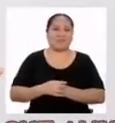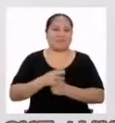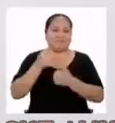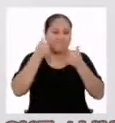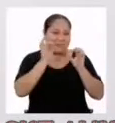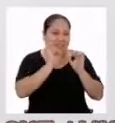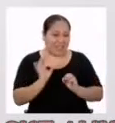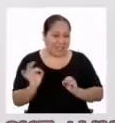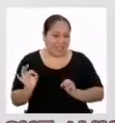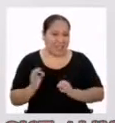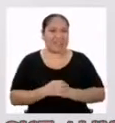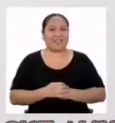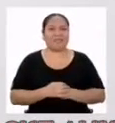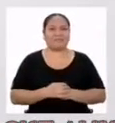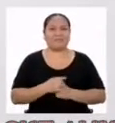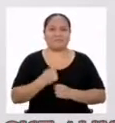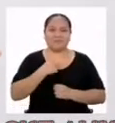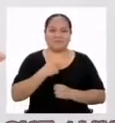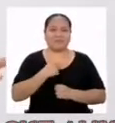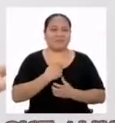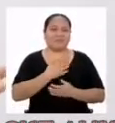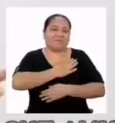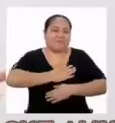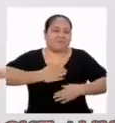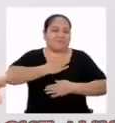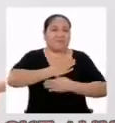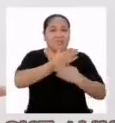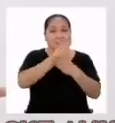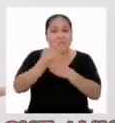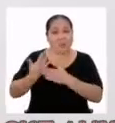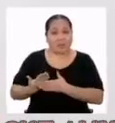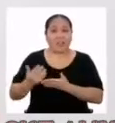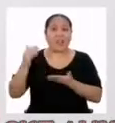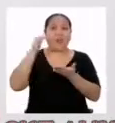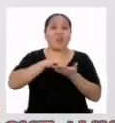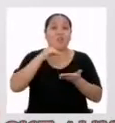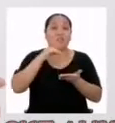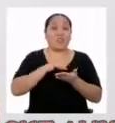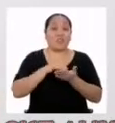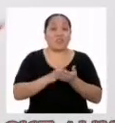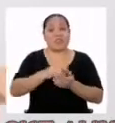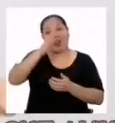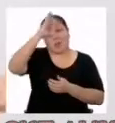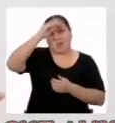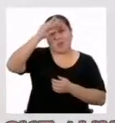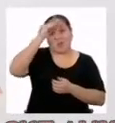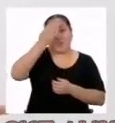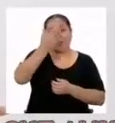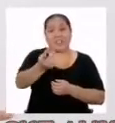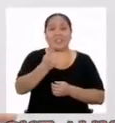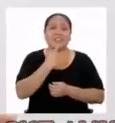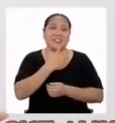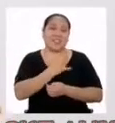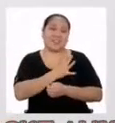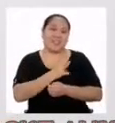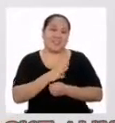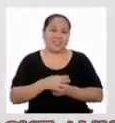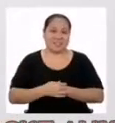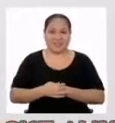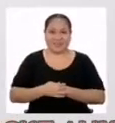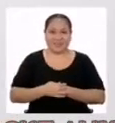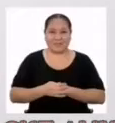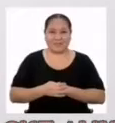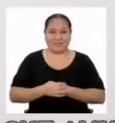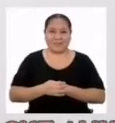nada, Yaremis. Ha sido un gusto poder compartir nuevamente con las chicas y chicos de cuarto de